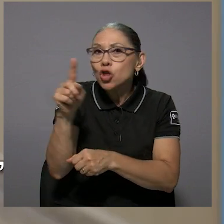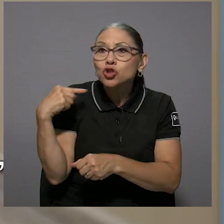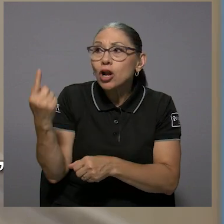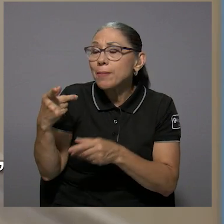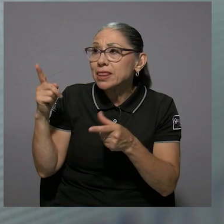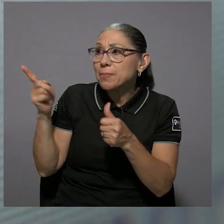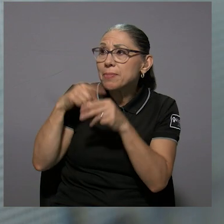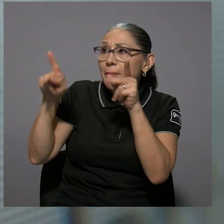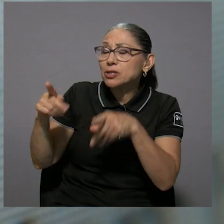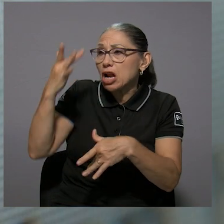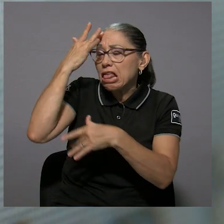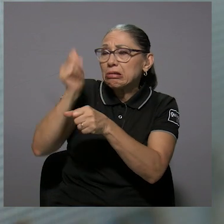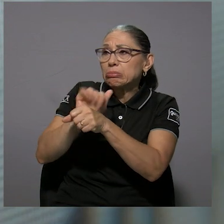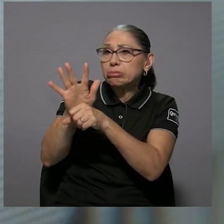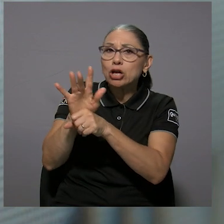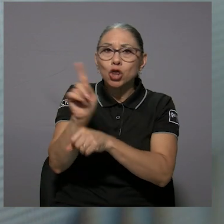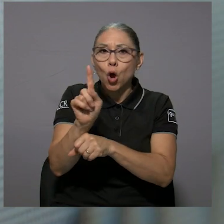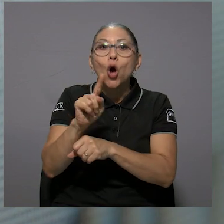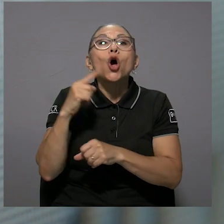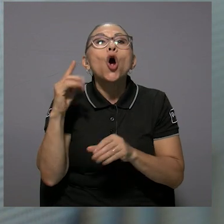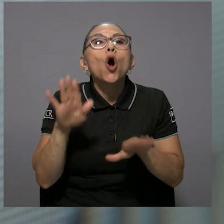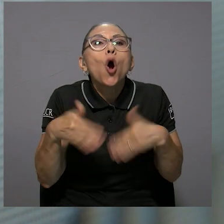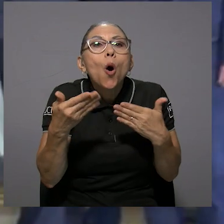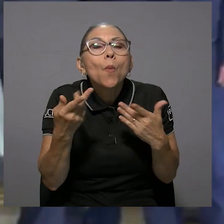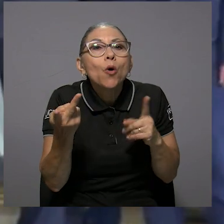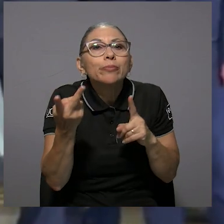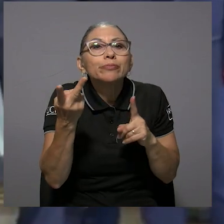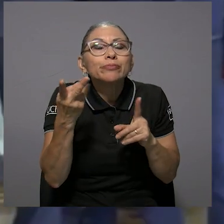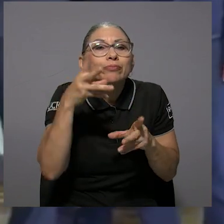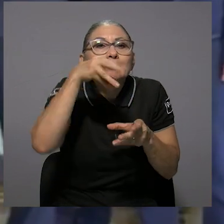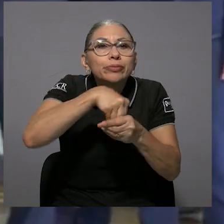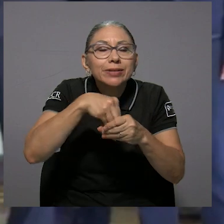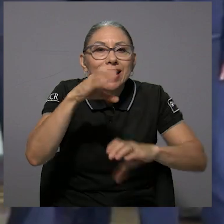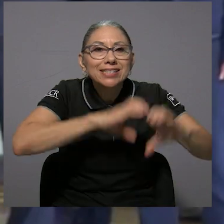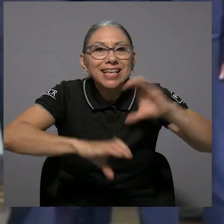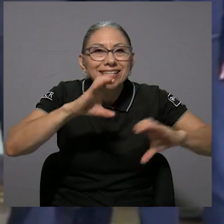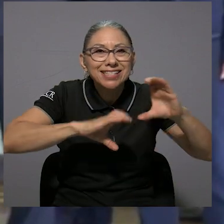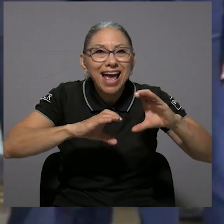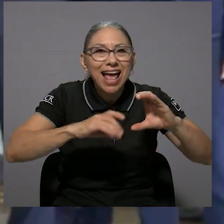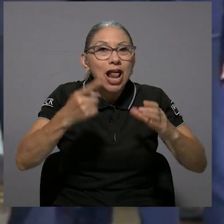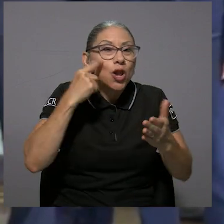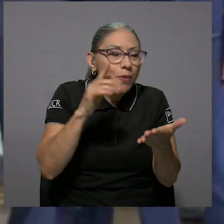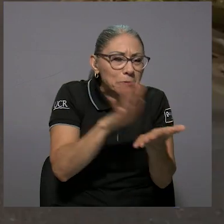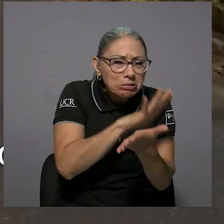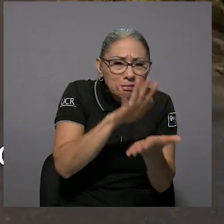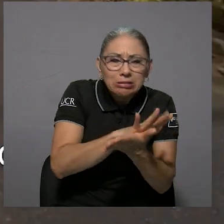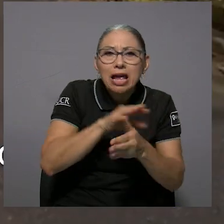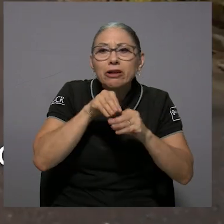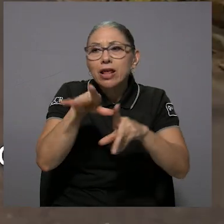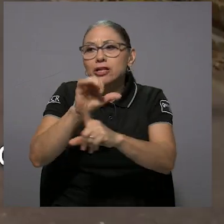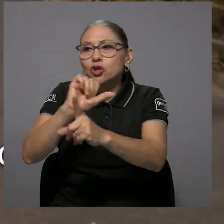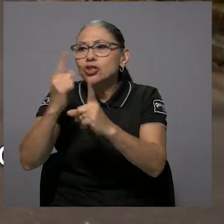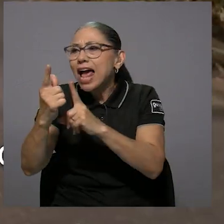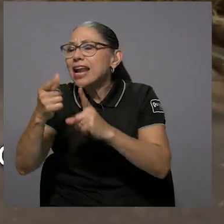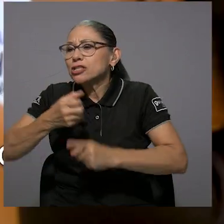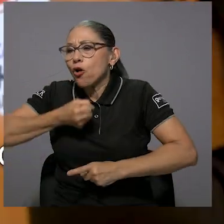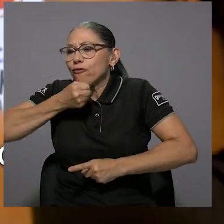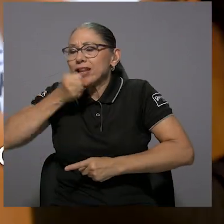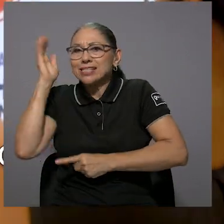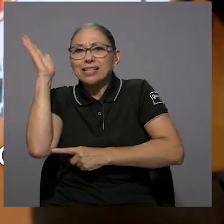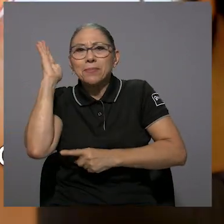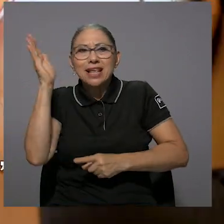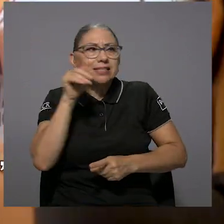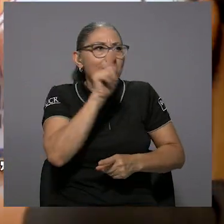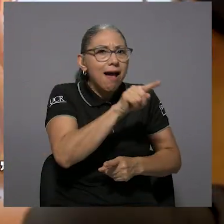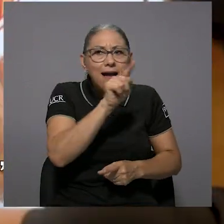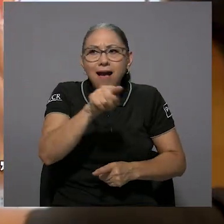ahí incorporada en los boletines de prensa, en las publicaciones en redes sociales y en las conferencias de prensa. ¿Qué nos dimos cuenta?